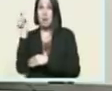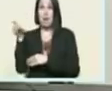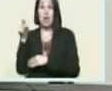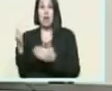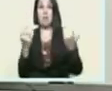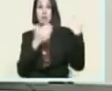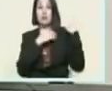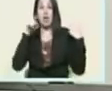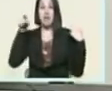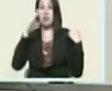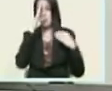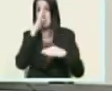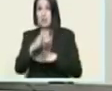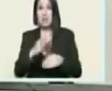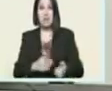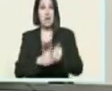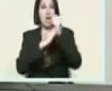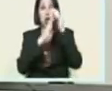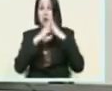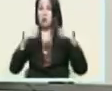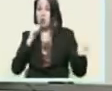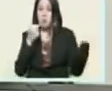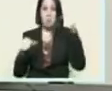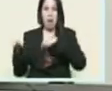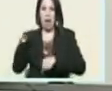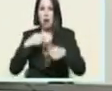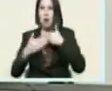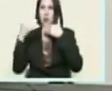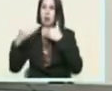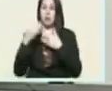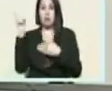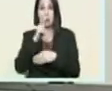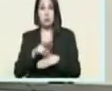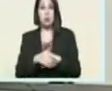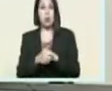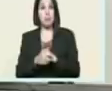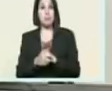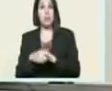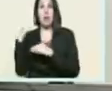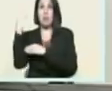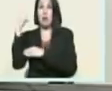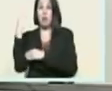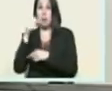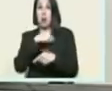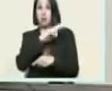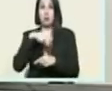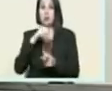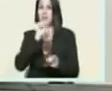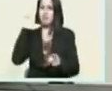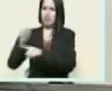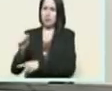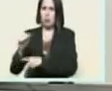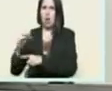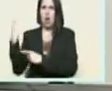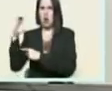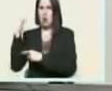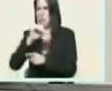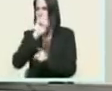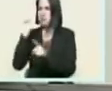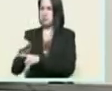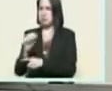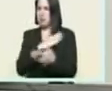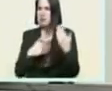Manuel Santos quien dirige todos estos mecanismos perversos contra Venezuela. Pero lo hemos derrotado y lo vamos a seguir derrotando.